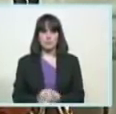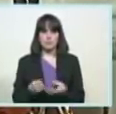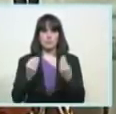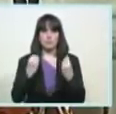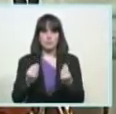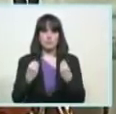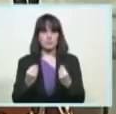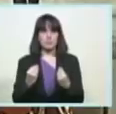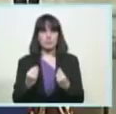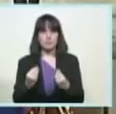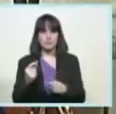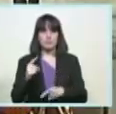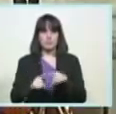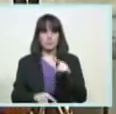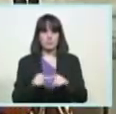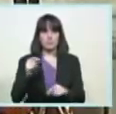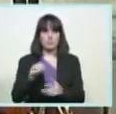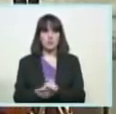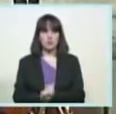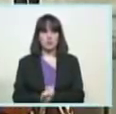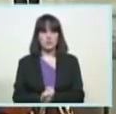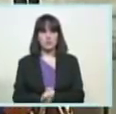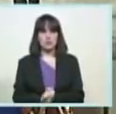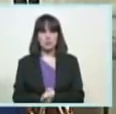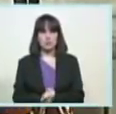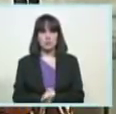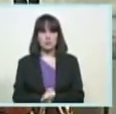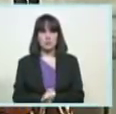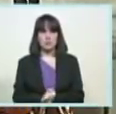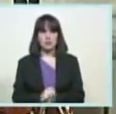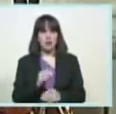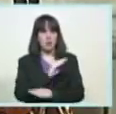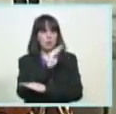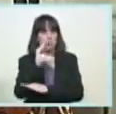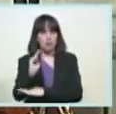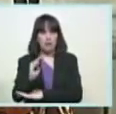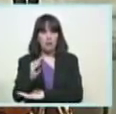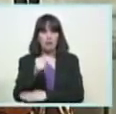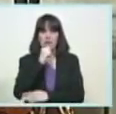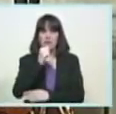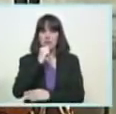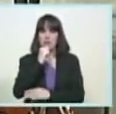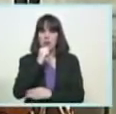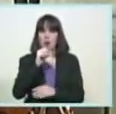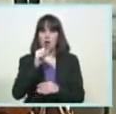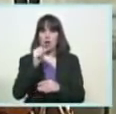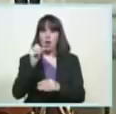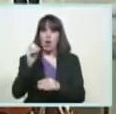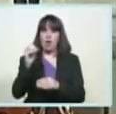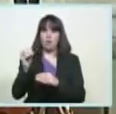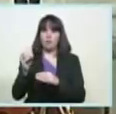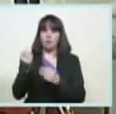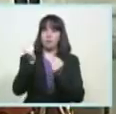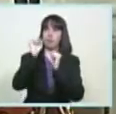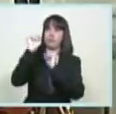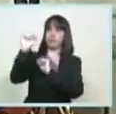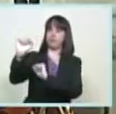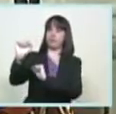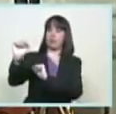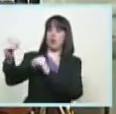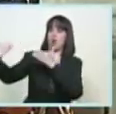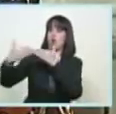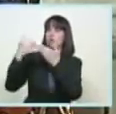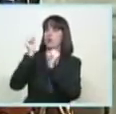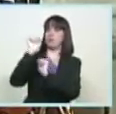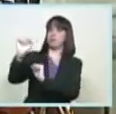pues como quien los protege como quien le da un escudo frente a la agresión